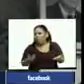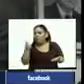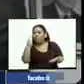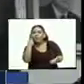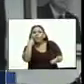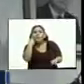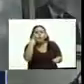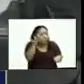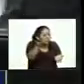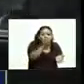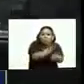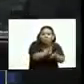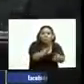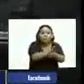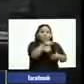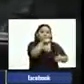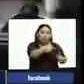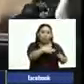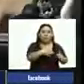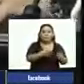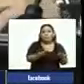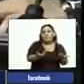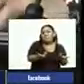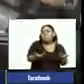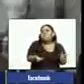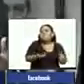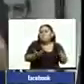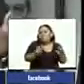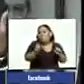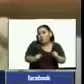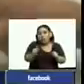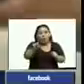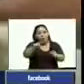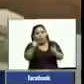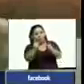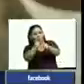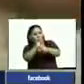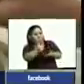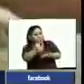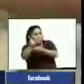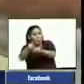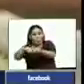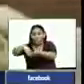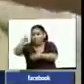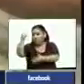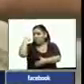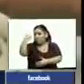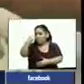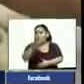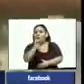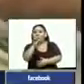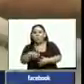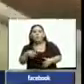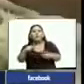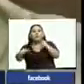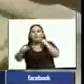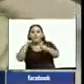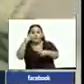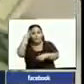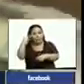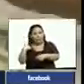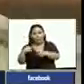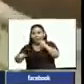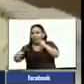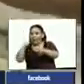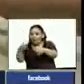justificados por el Ejecutivo y que podrían utilizarse en rubros prioritarios. Entonces, era lo que decía la jefa de